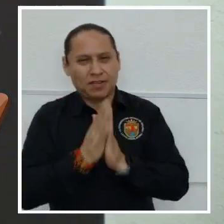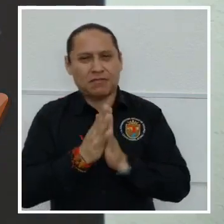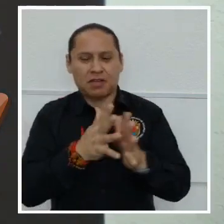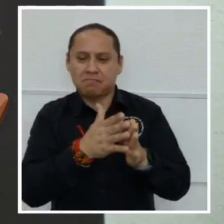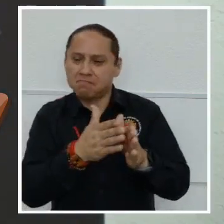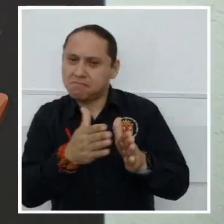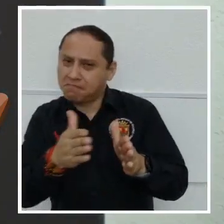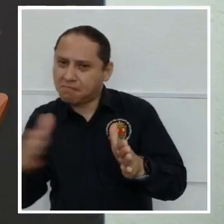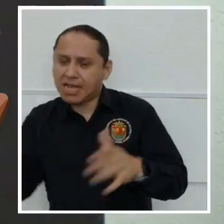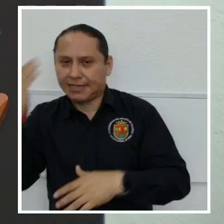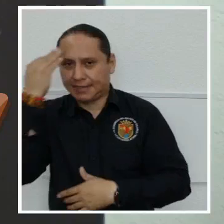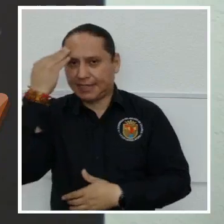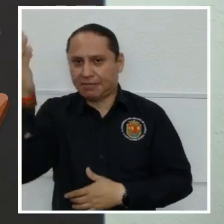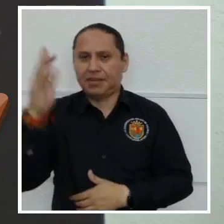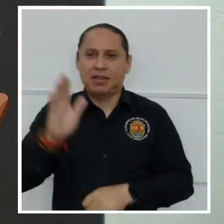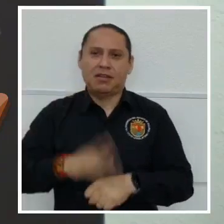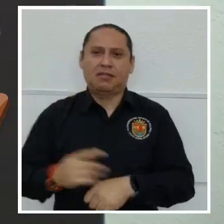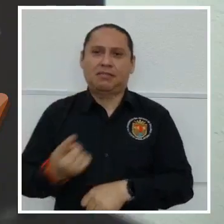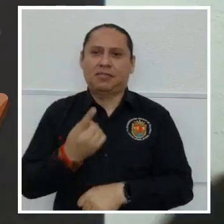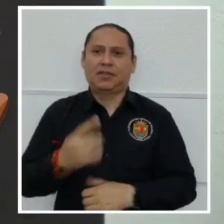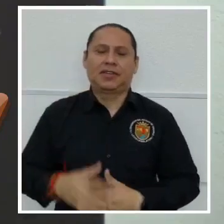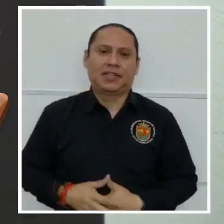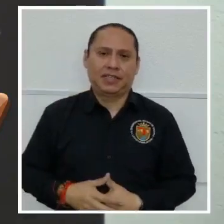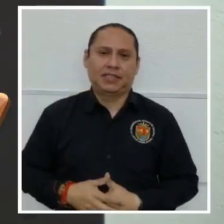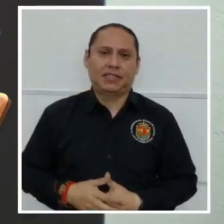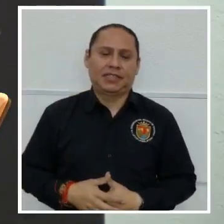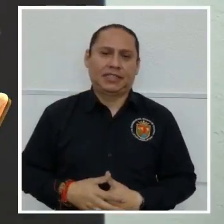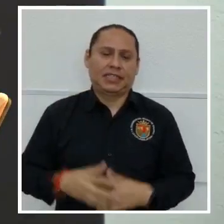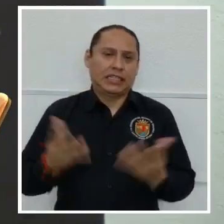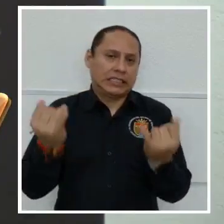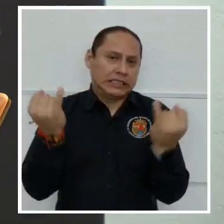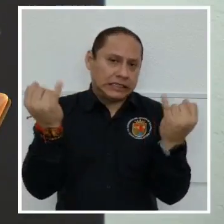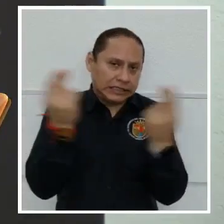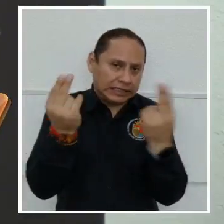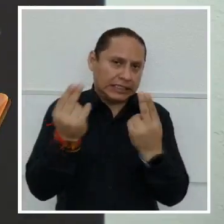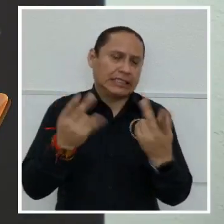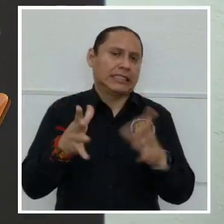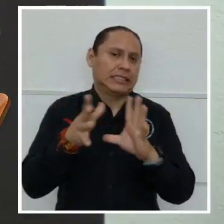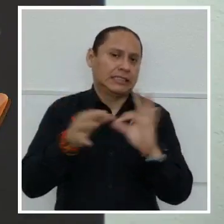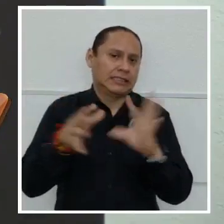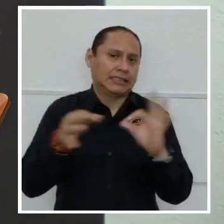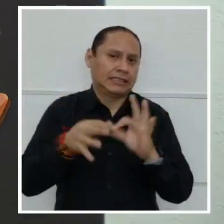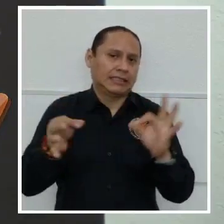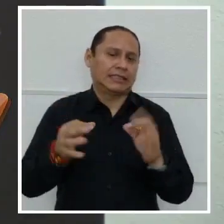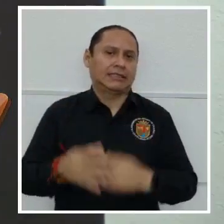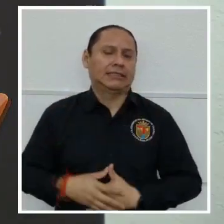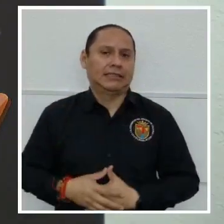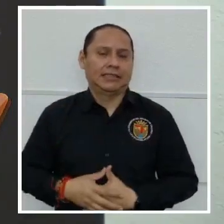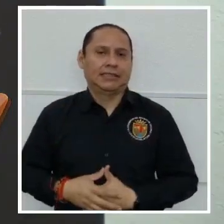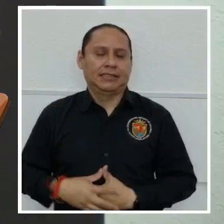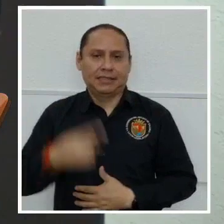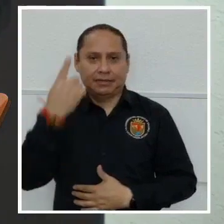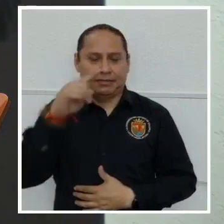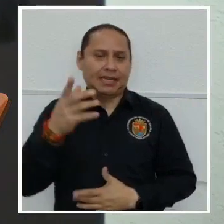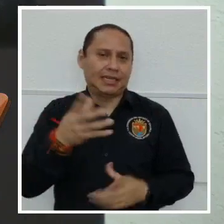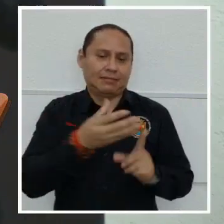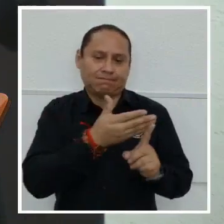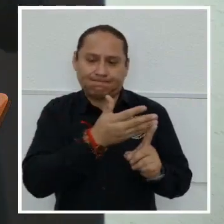ampliación en virtud de que hubo una confusión e inclusive solicité a servicios parlamentarios